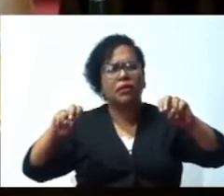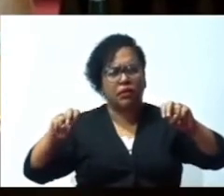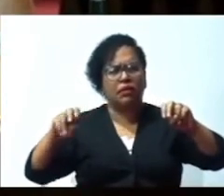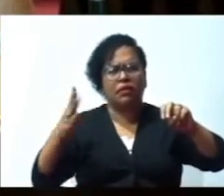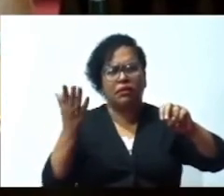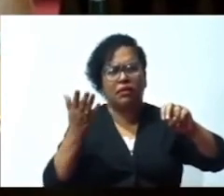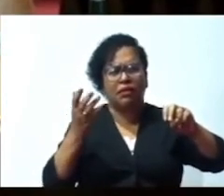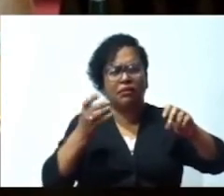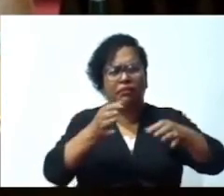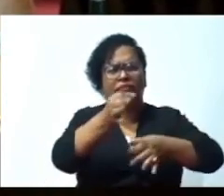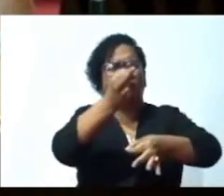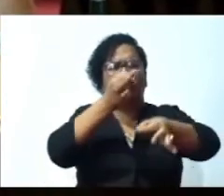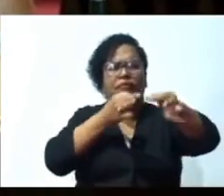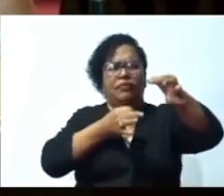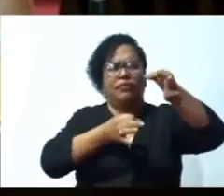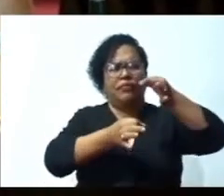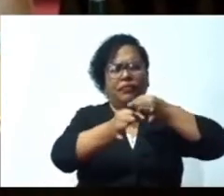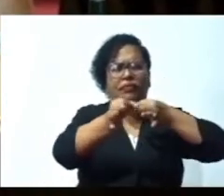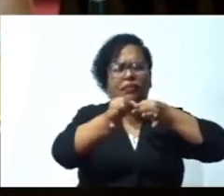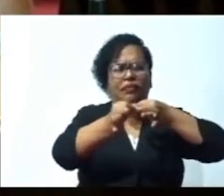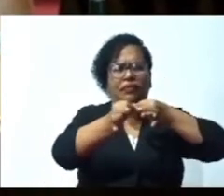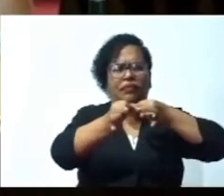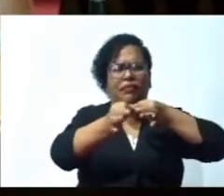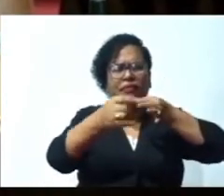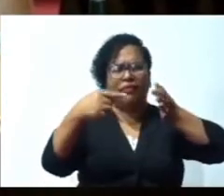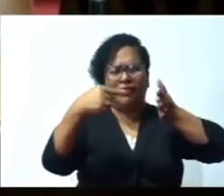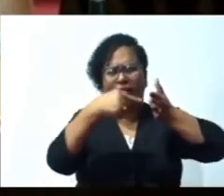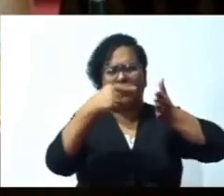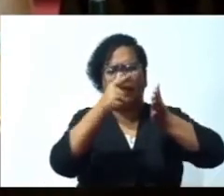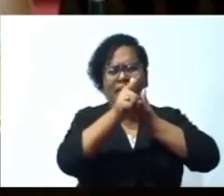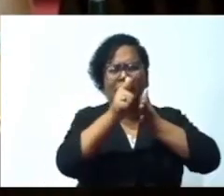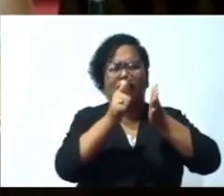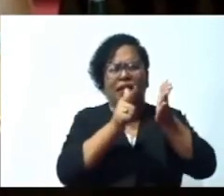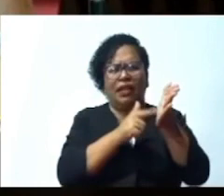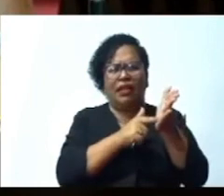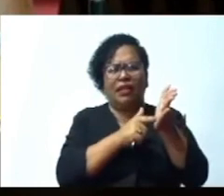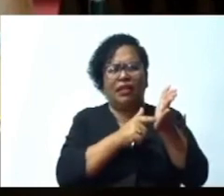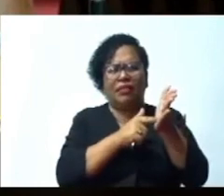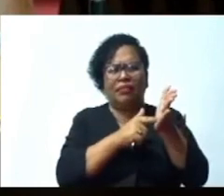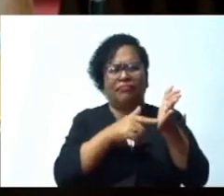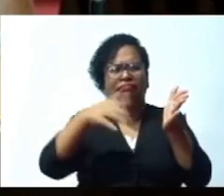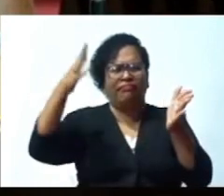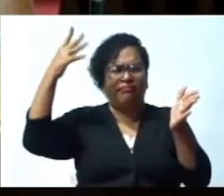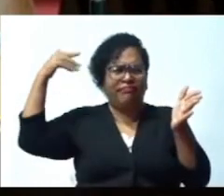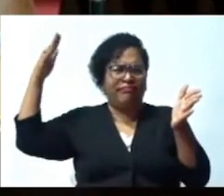ley que Data que Data